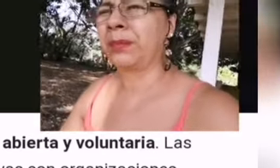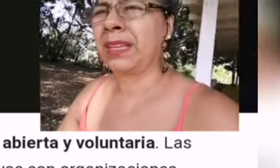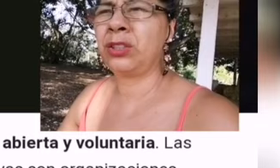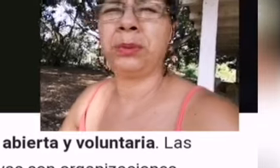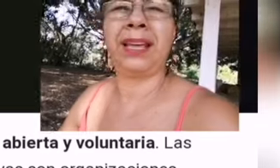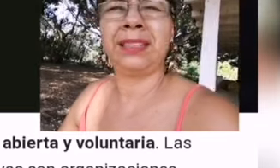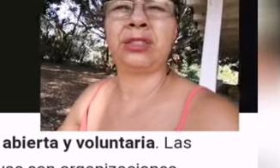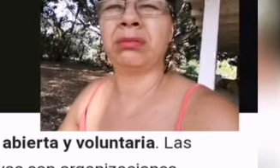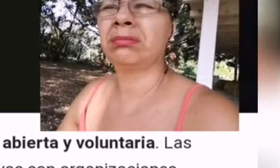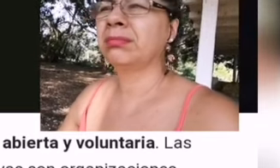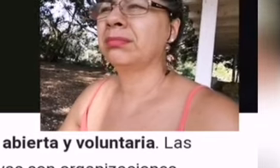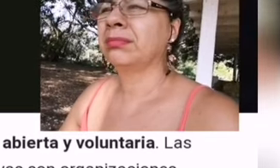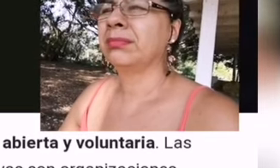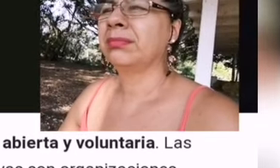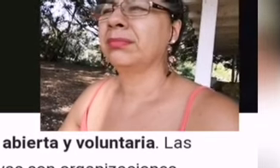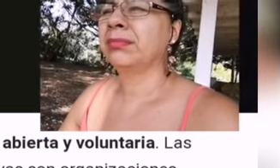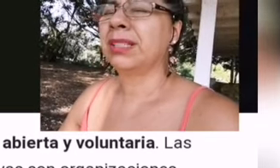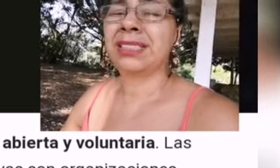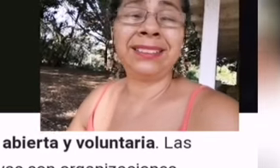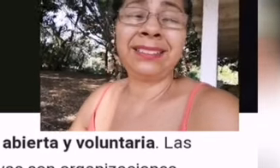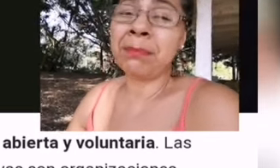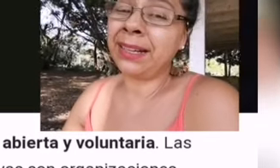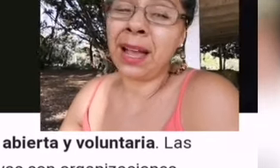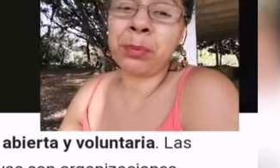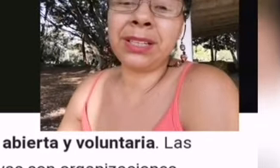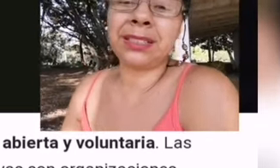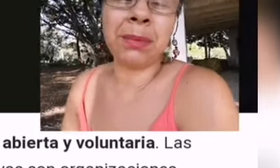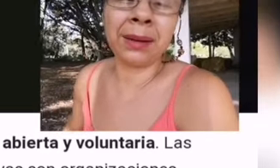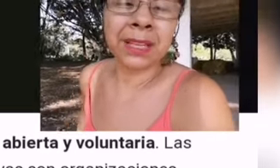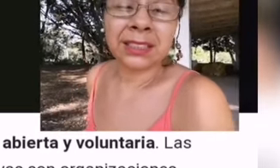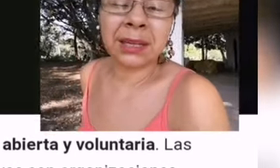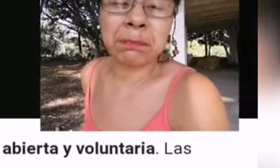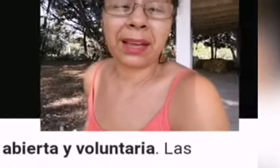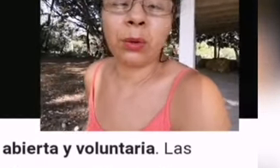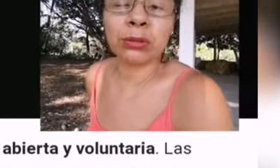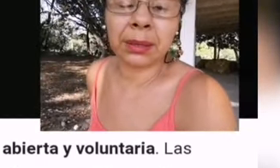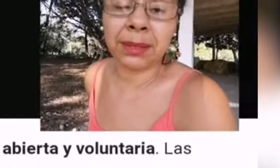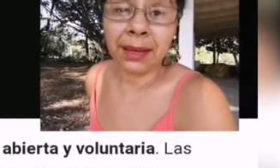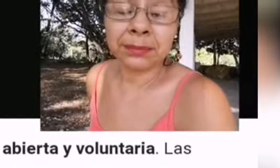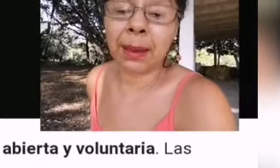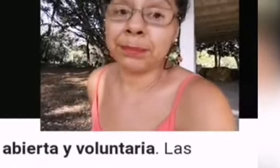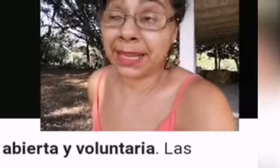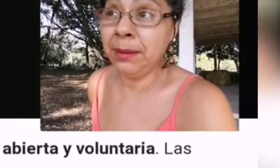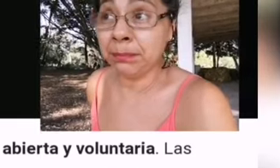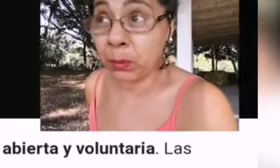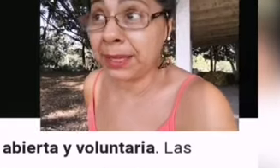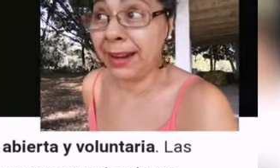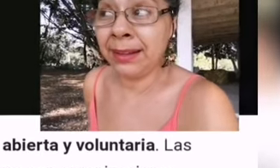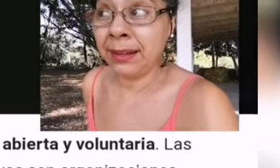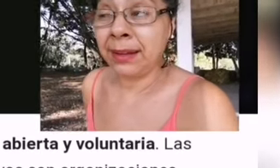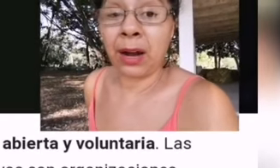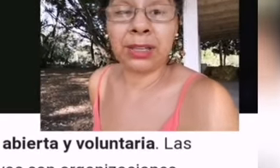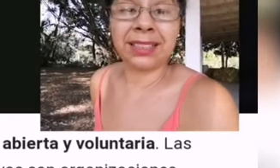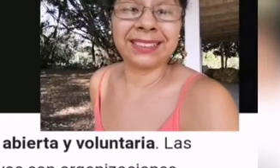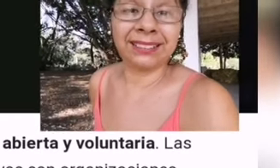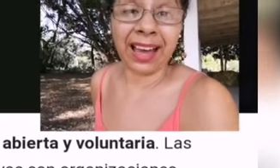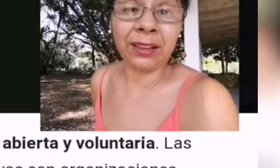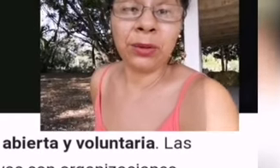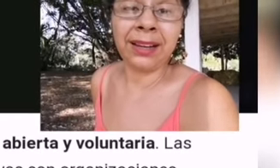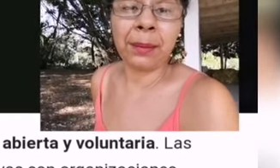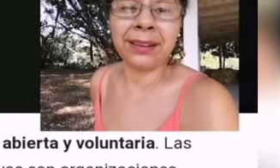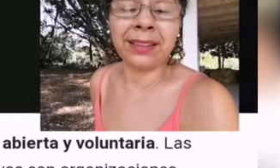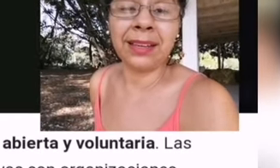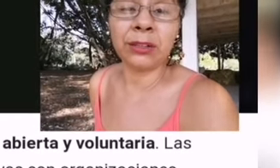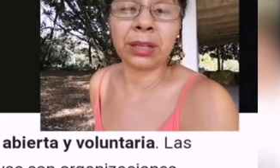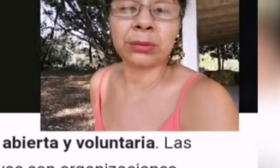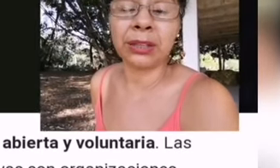mismo, si hubiera dicho Santa María Purísima, sin pecado concebida, también me hubieran, ahora sí que sentado